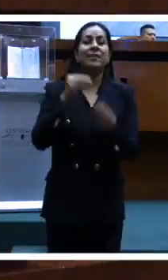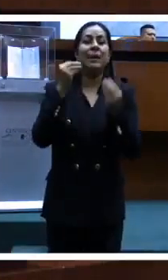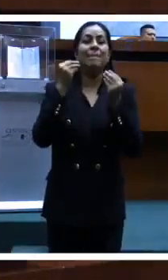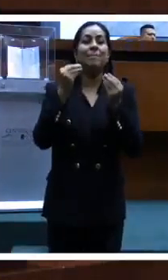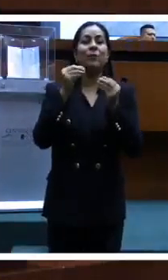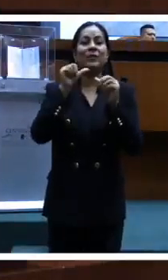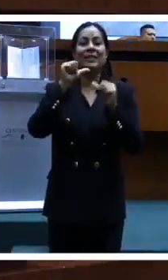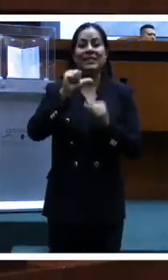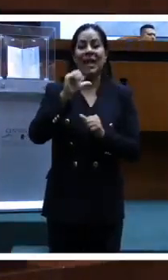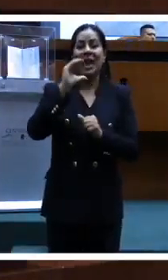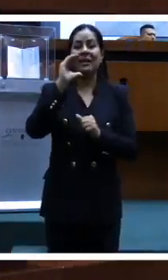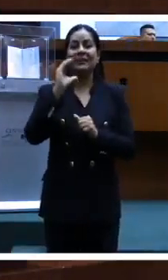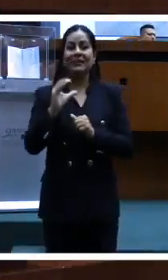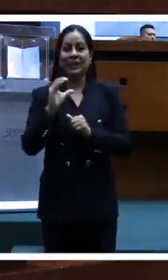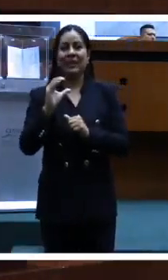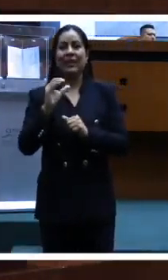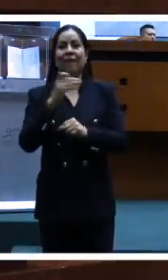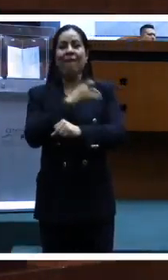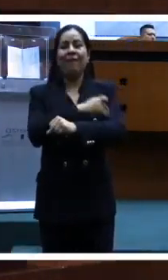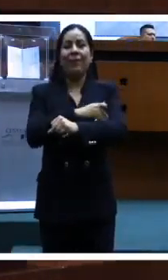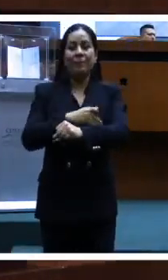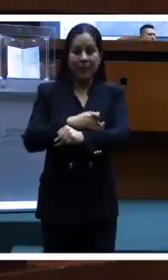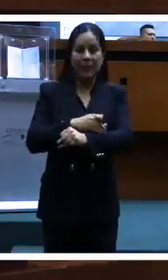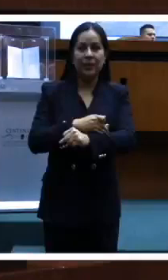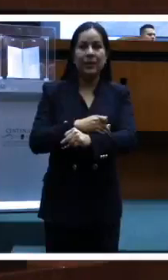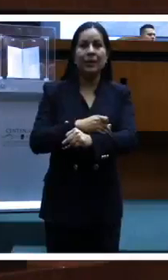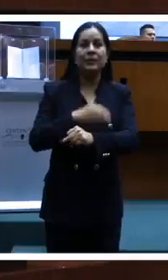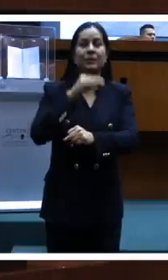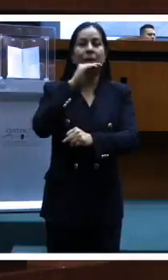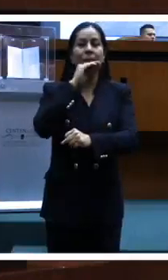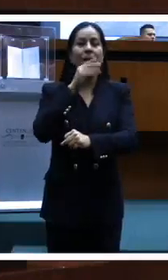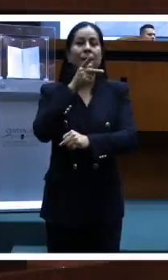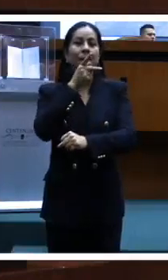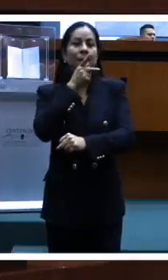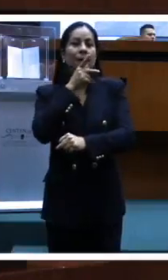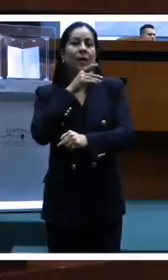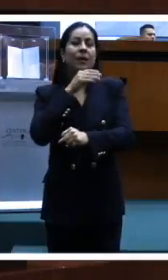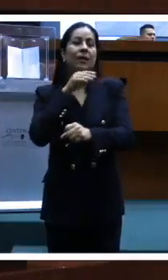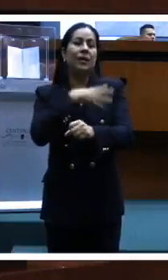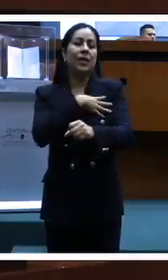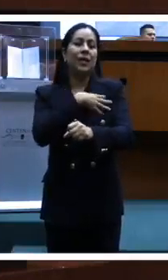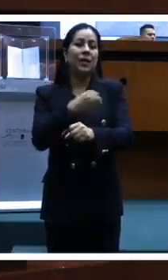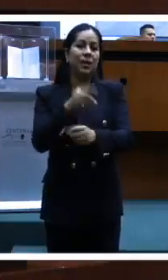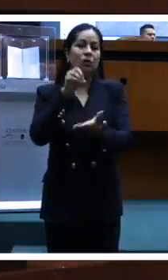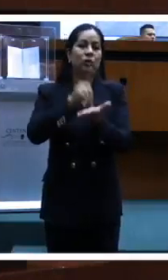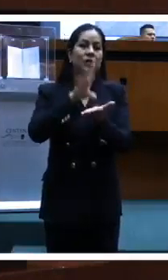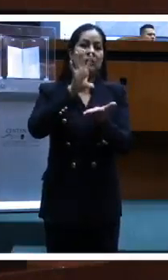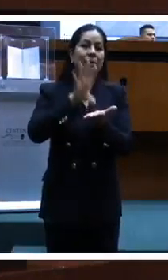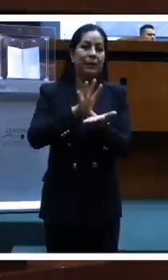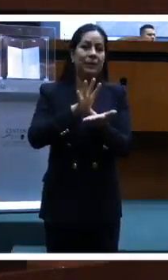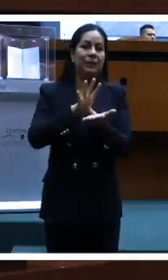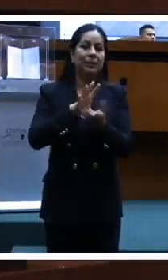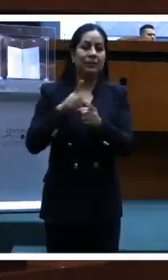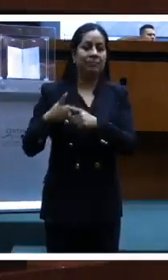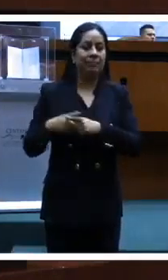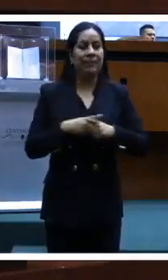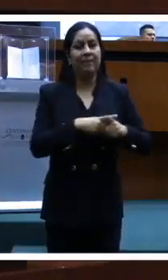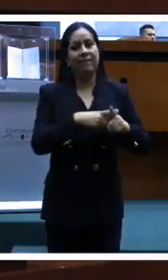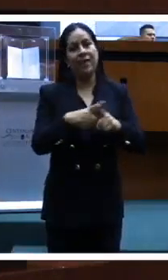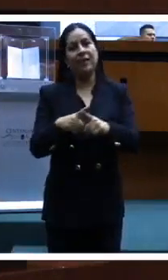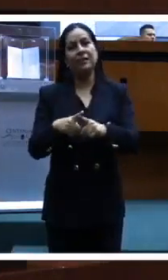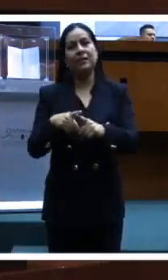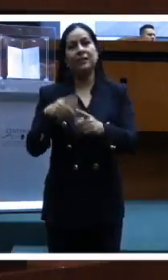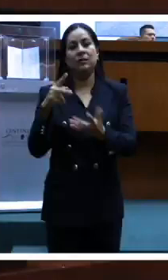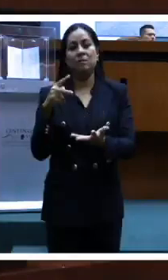muchas asociaciones civiles y familias, madres y padres de hijas e hijos con discapacidad diversas,